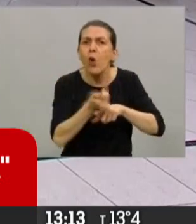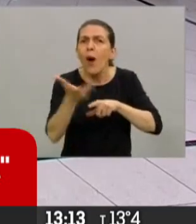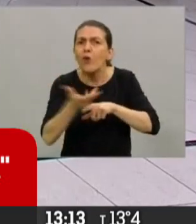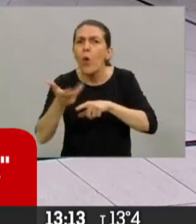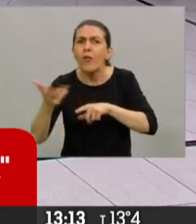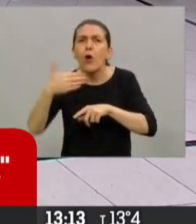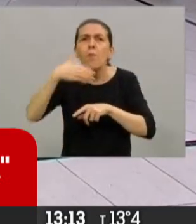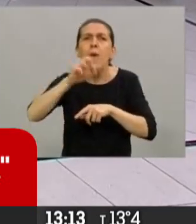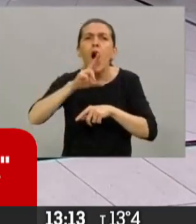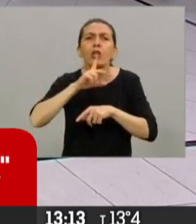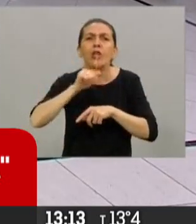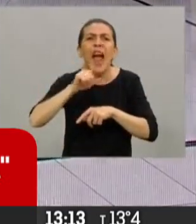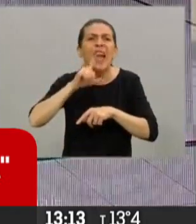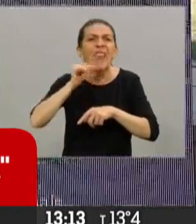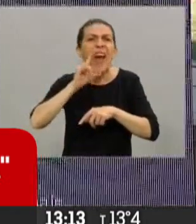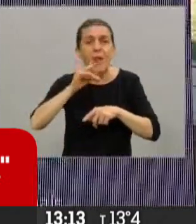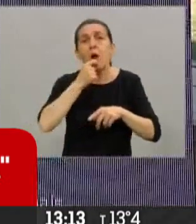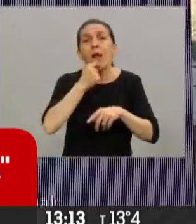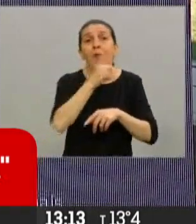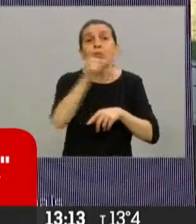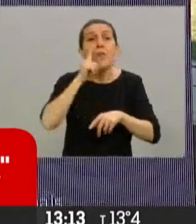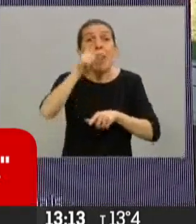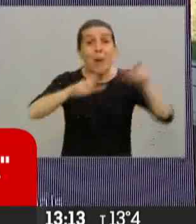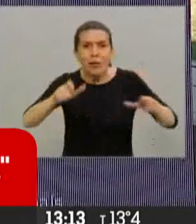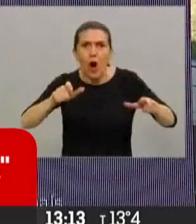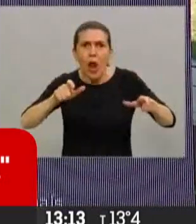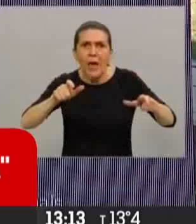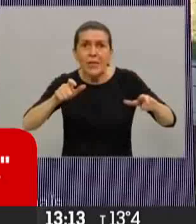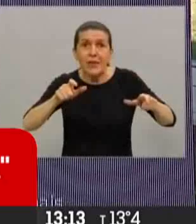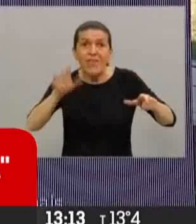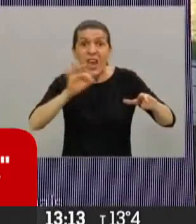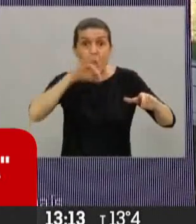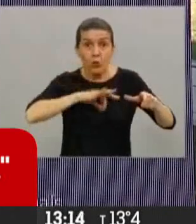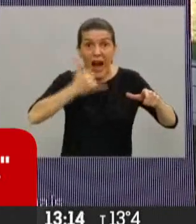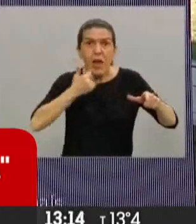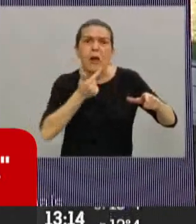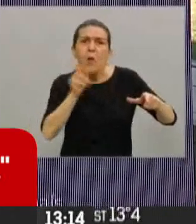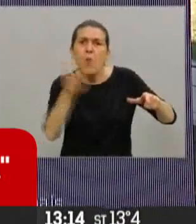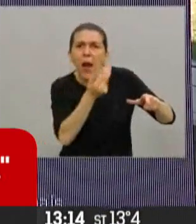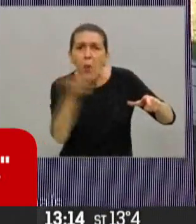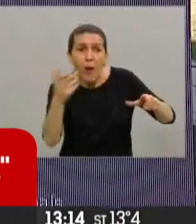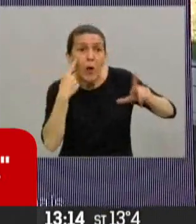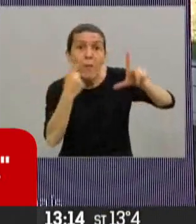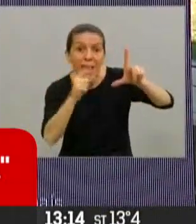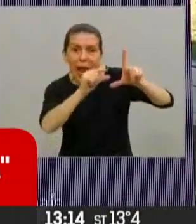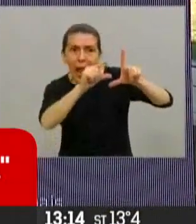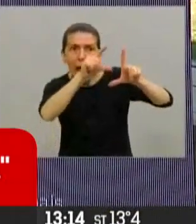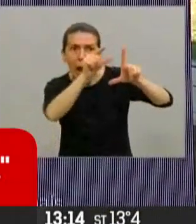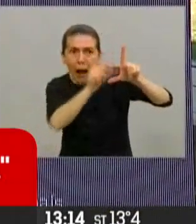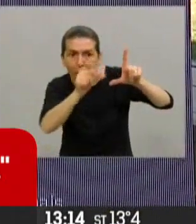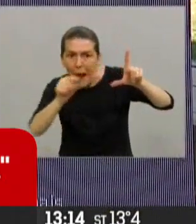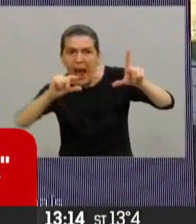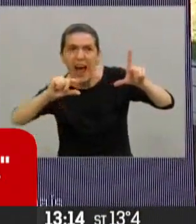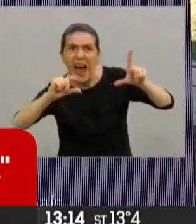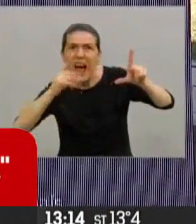cuántas personas han muerto cada 100.000 habitantes, ahí lo que nosotros estamos viendo es que la Argentina está en una